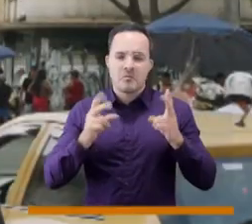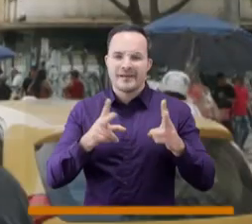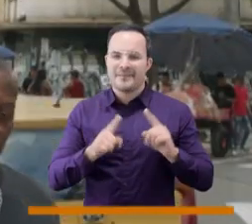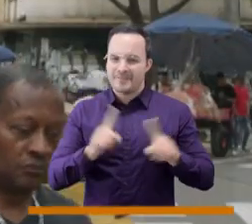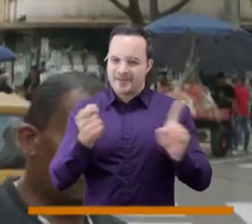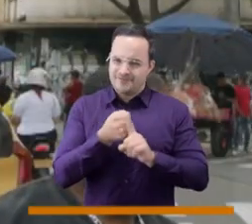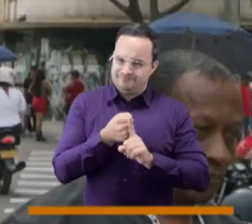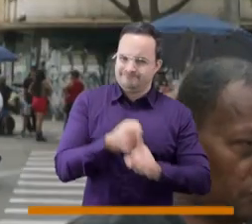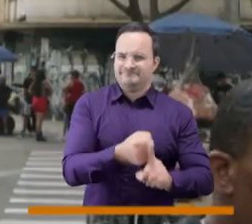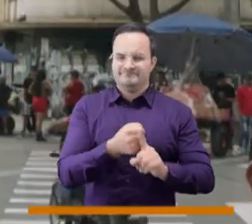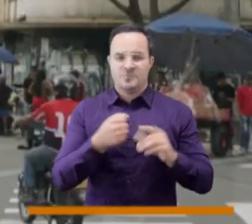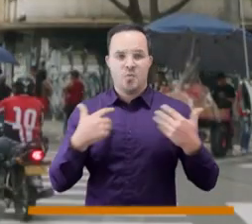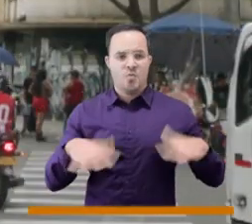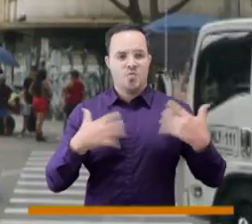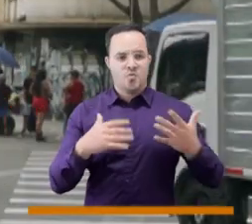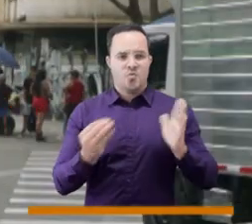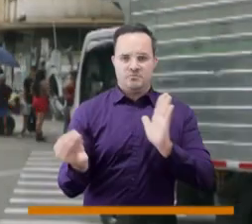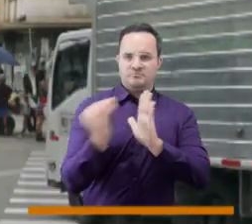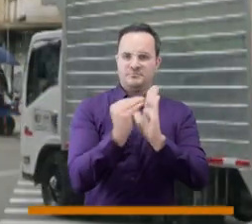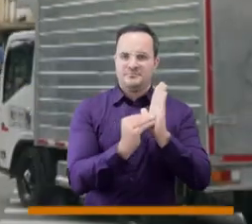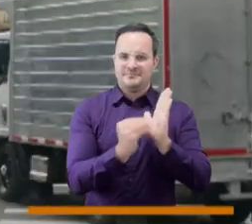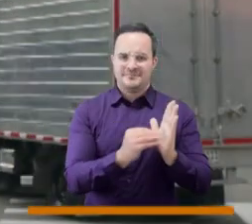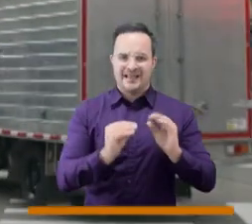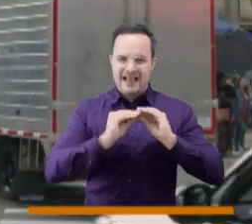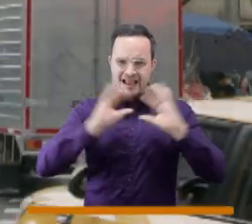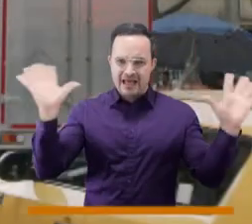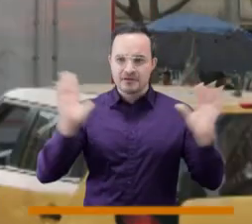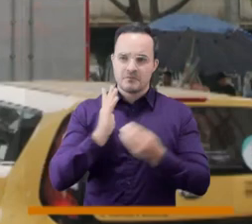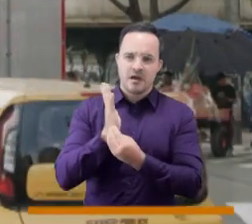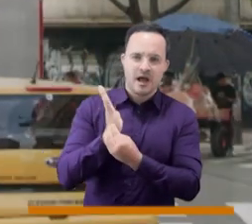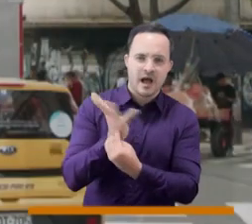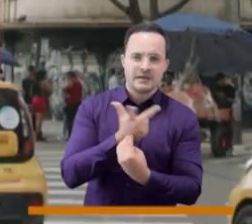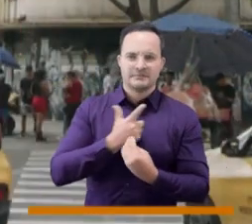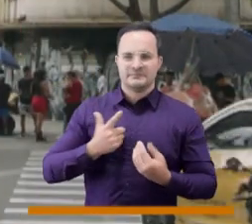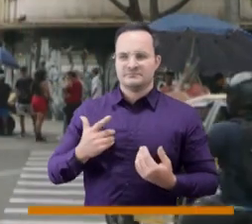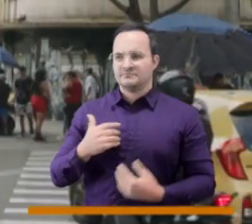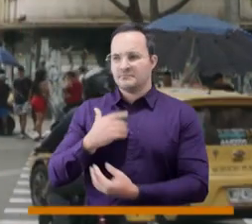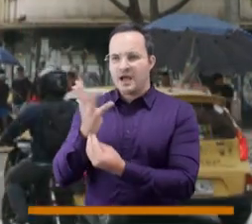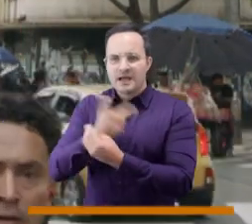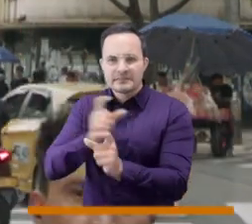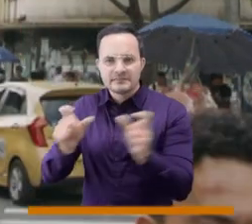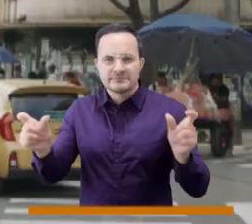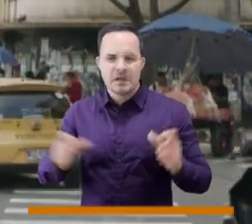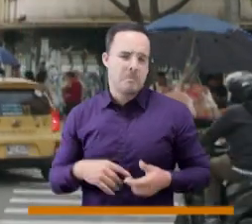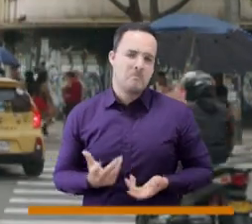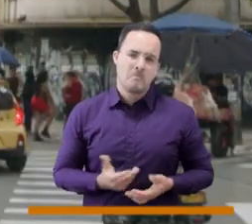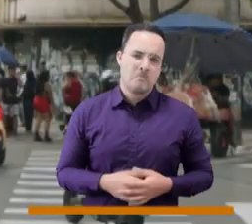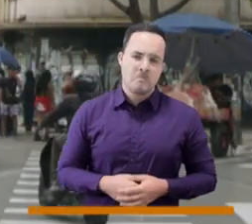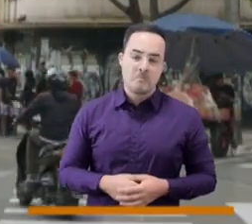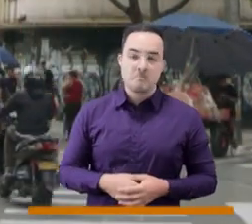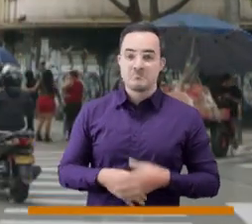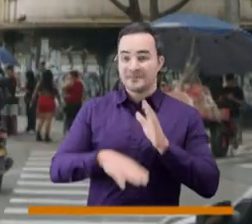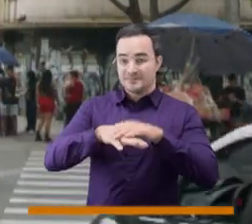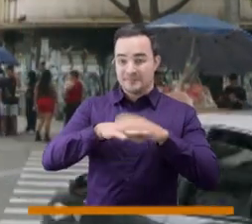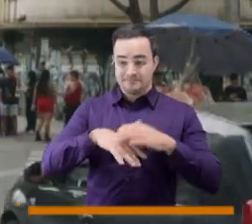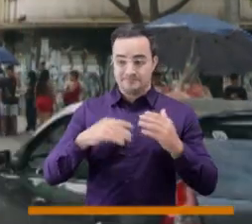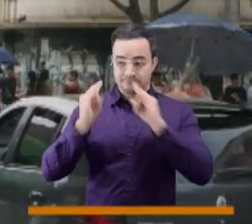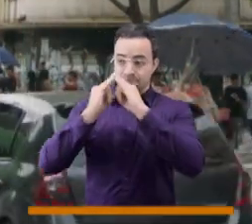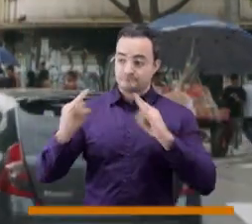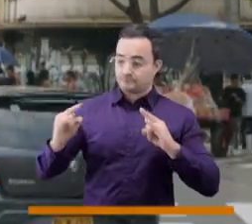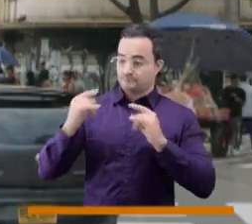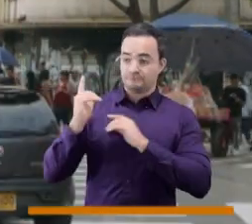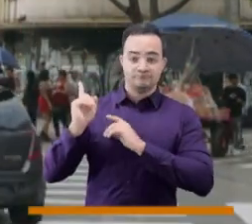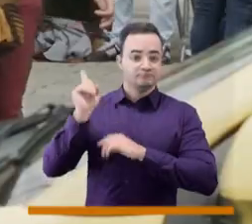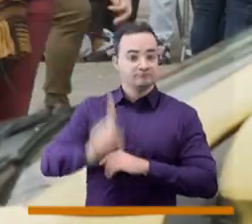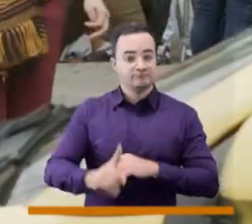hecho suficiente énfasis en el arte, en la dignidad de los artistas. Y es lo que nosotros también queremos hacer. El espacio público no es solamente carnetizar a unos